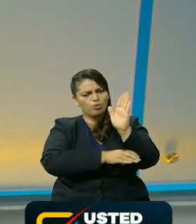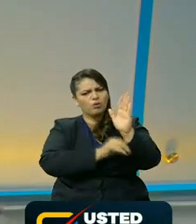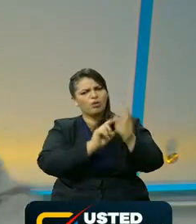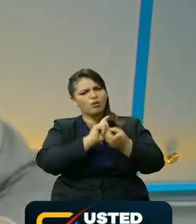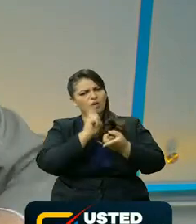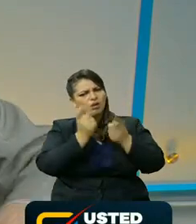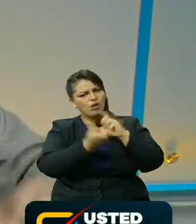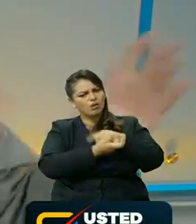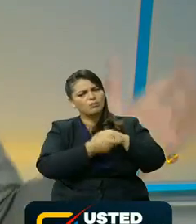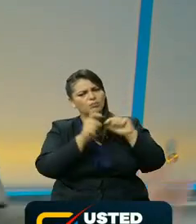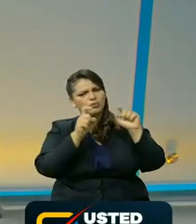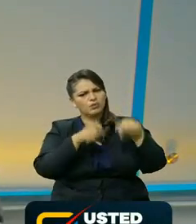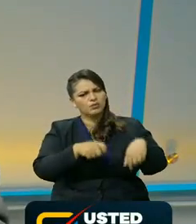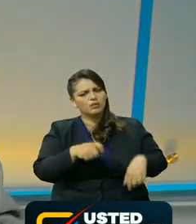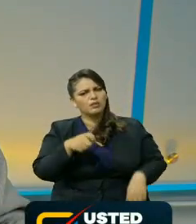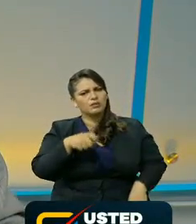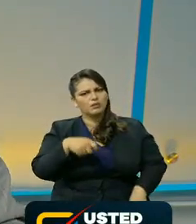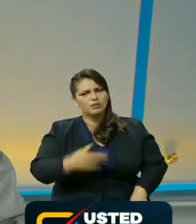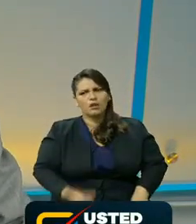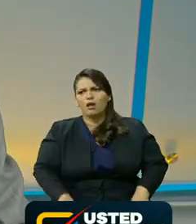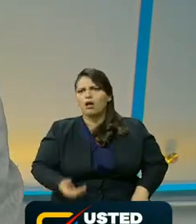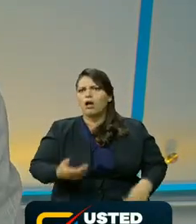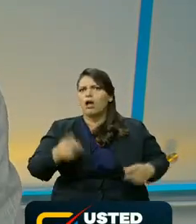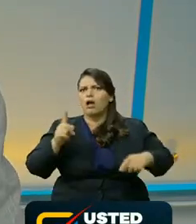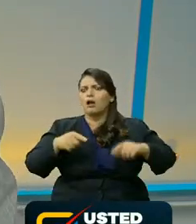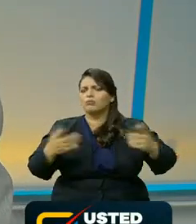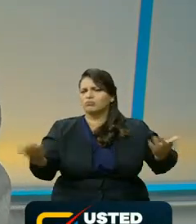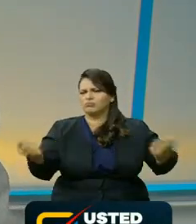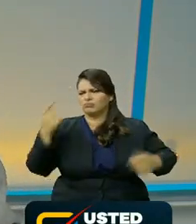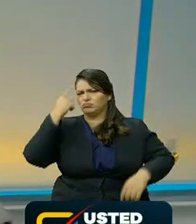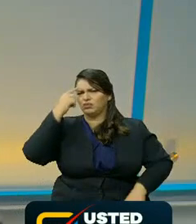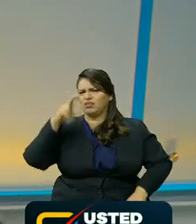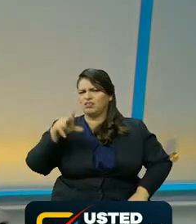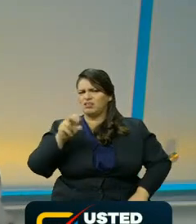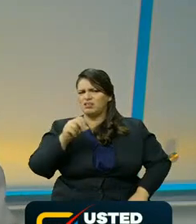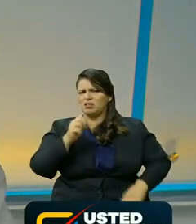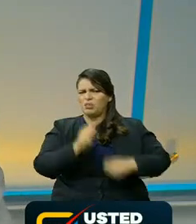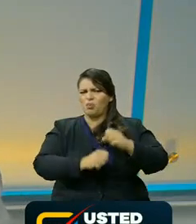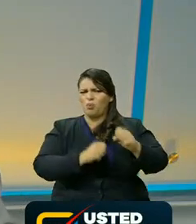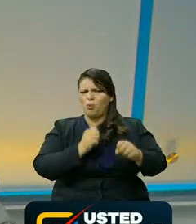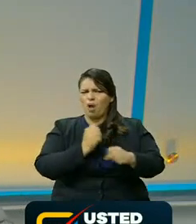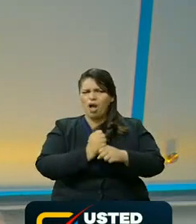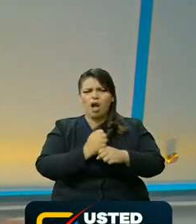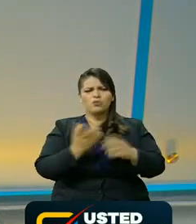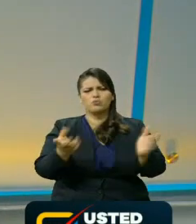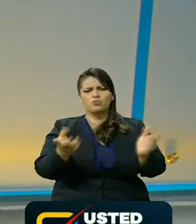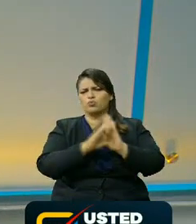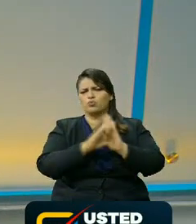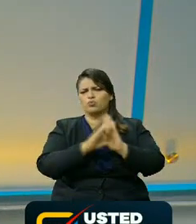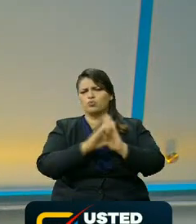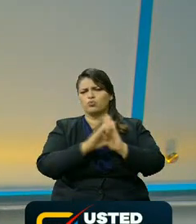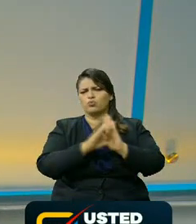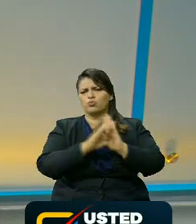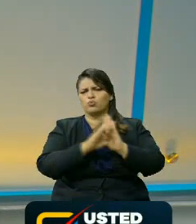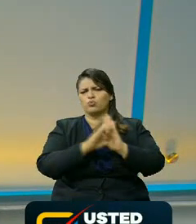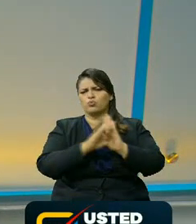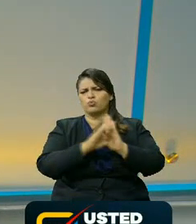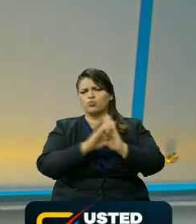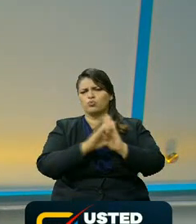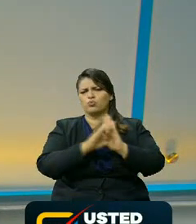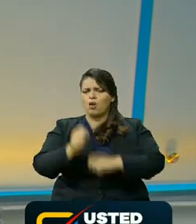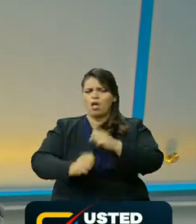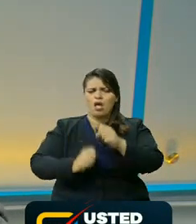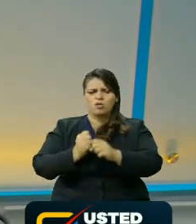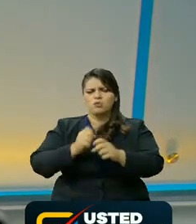hablan con una hipérbole extraordinaria, 300 años, y a los 10 años han cambiado la constitución varias veces. ¿Por qué? Porque